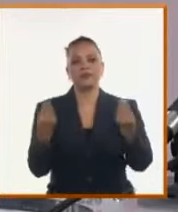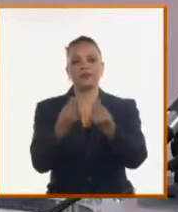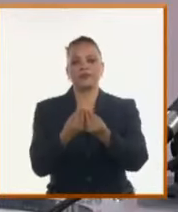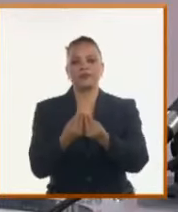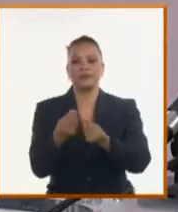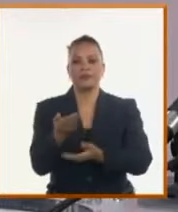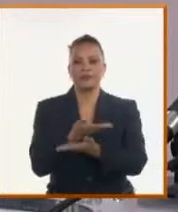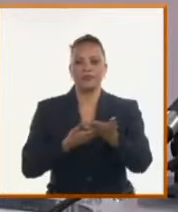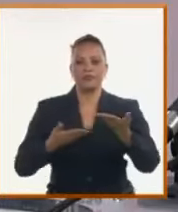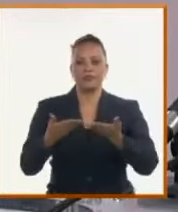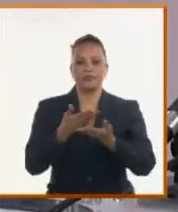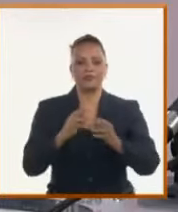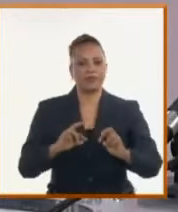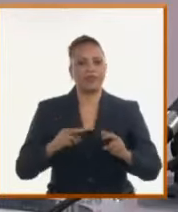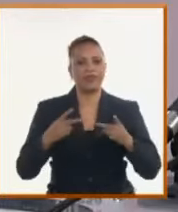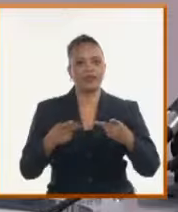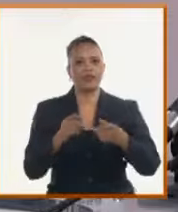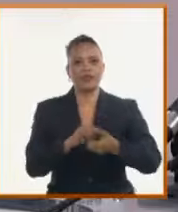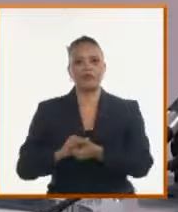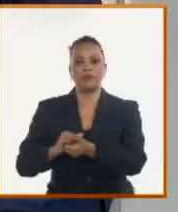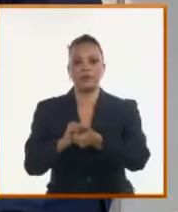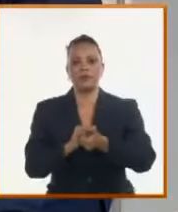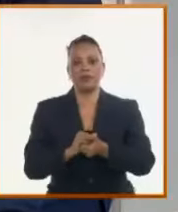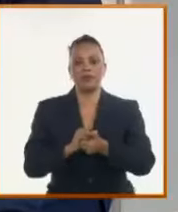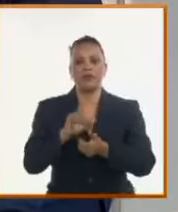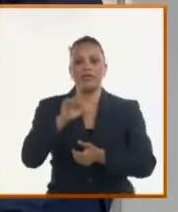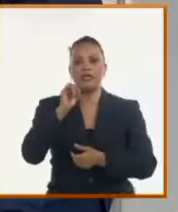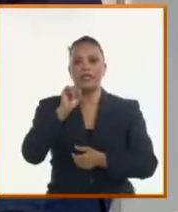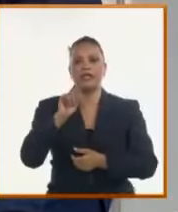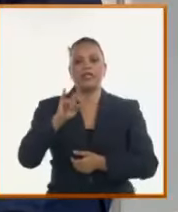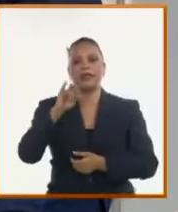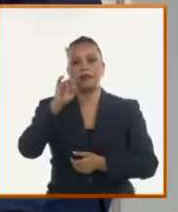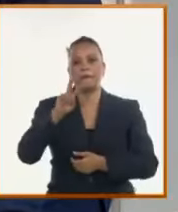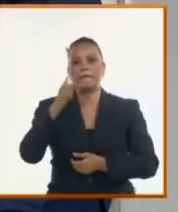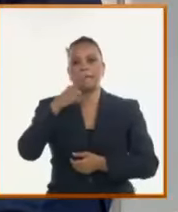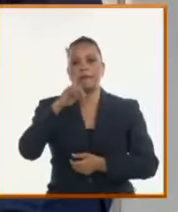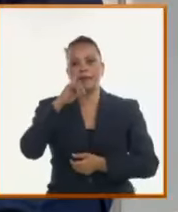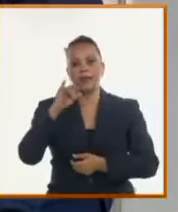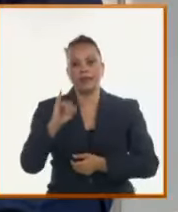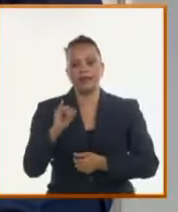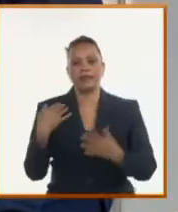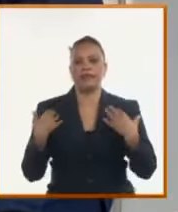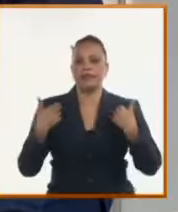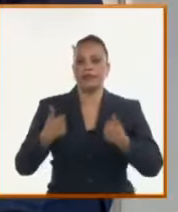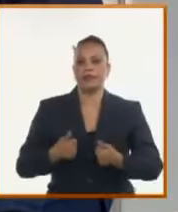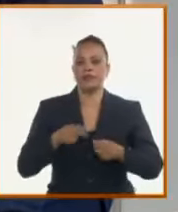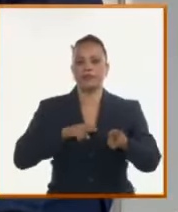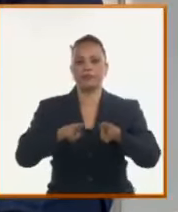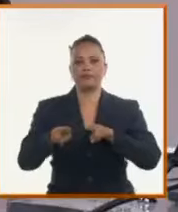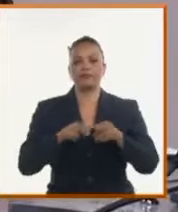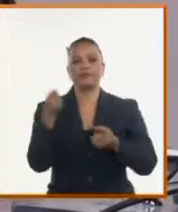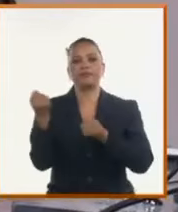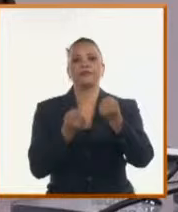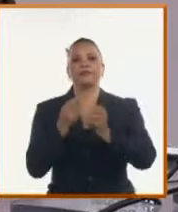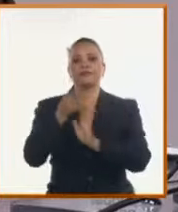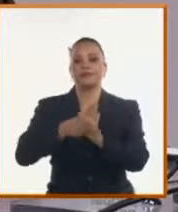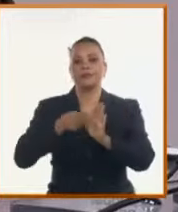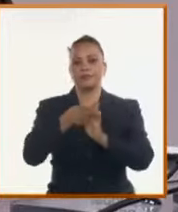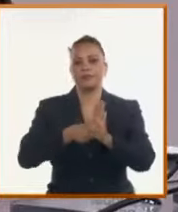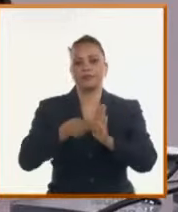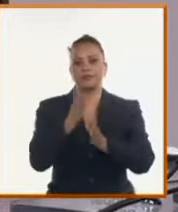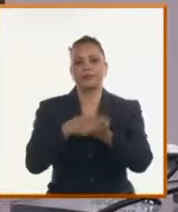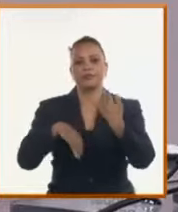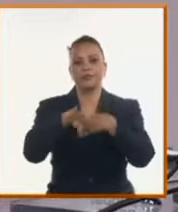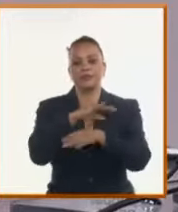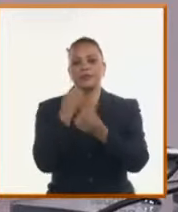de compartir nuevamente con el compañero lisani Fernández Rivero director general en funciones de la administración del transporte ferroviario del Ministerio